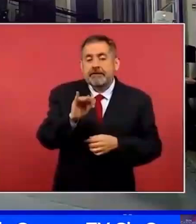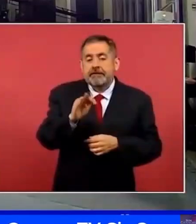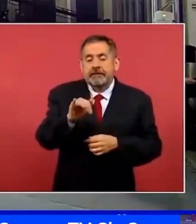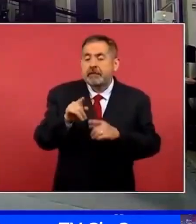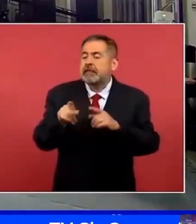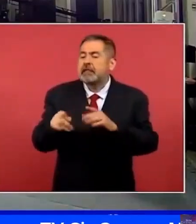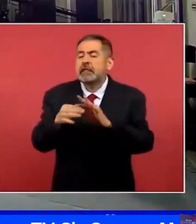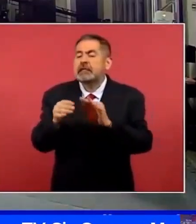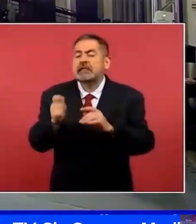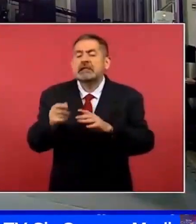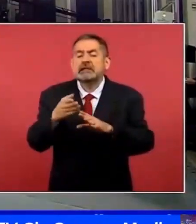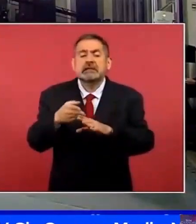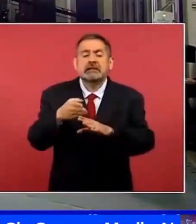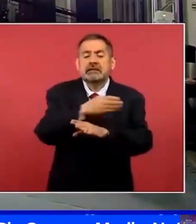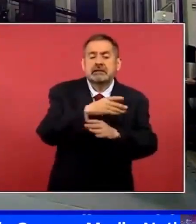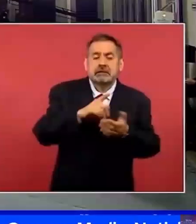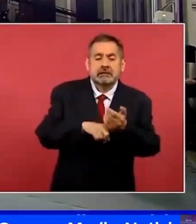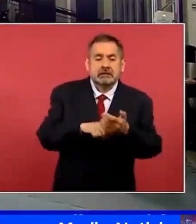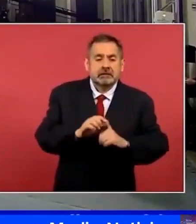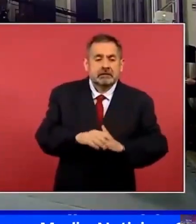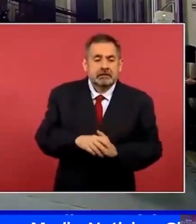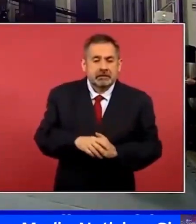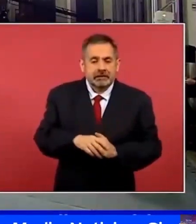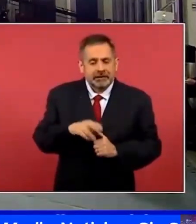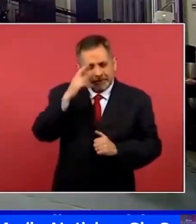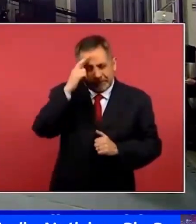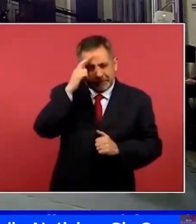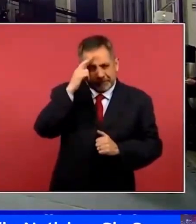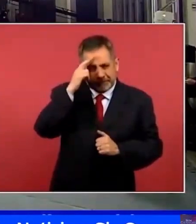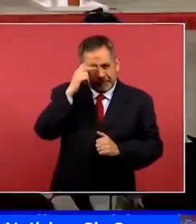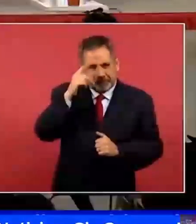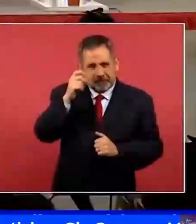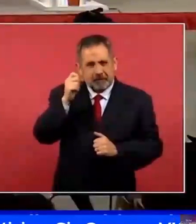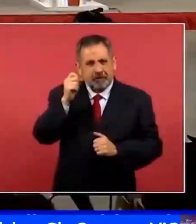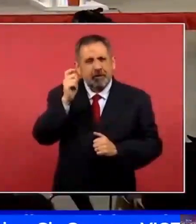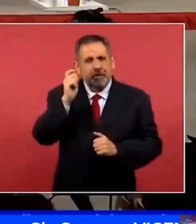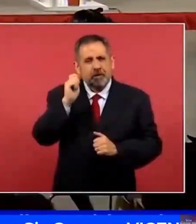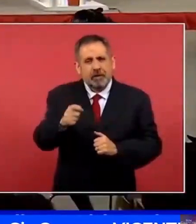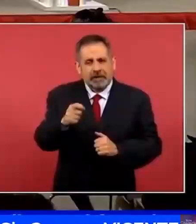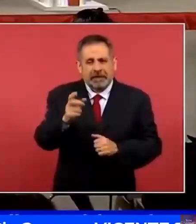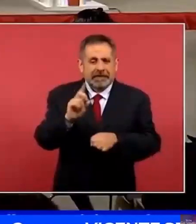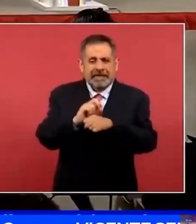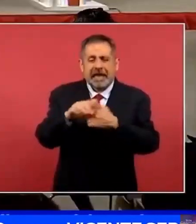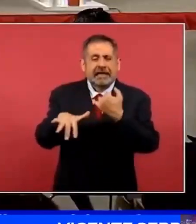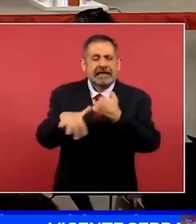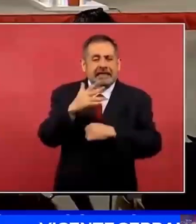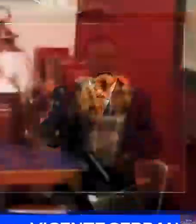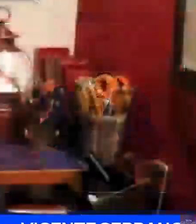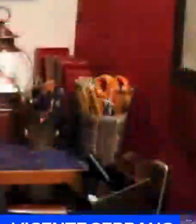antes de la quincena trágica, porque no fue la decena trágica.